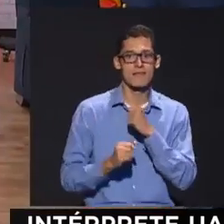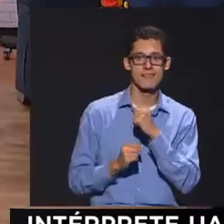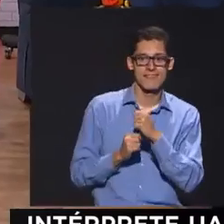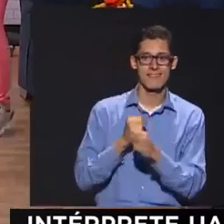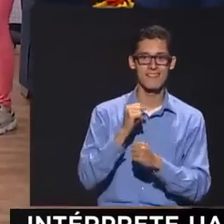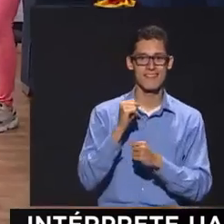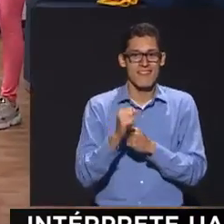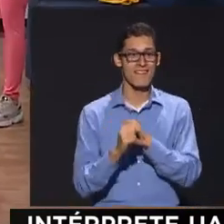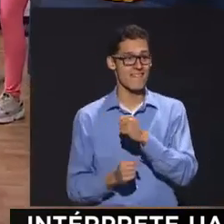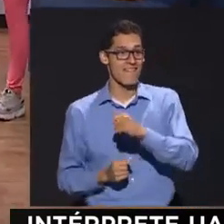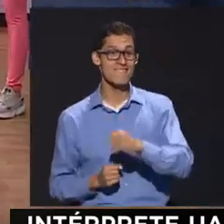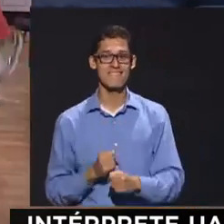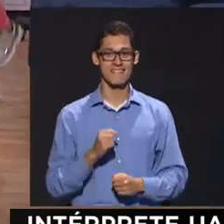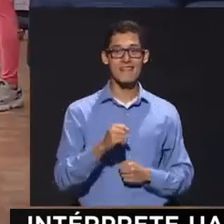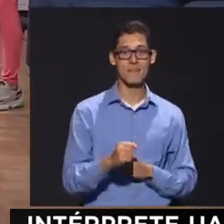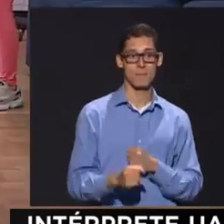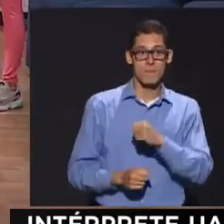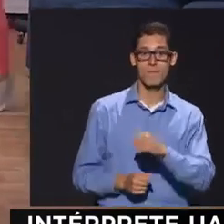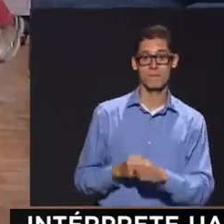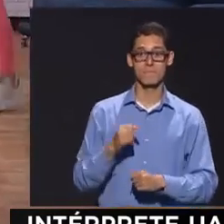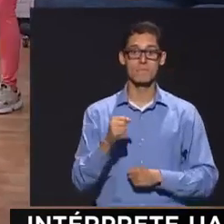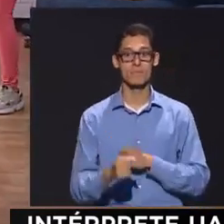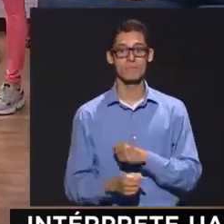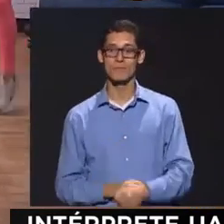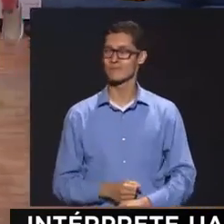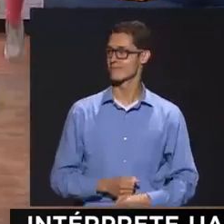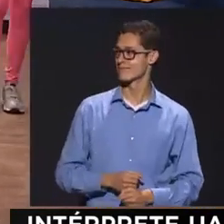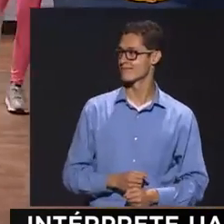bajando eso sí bueno una manchita para